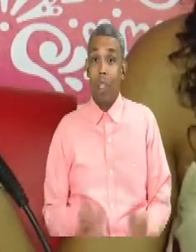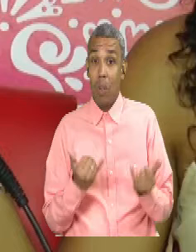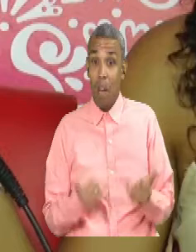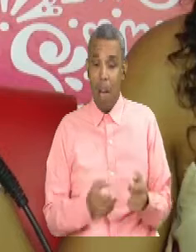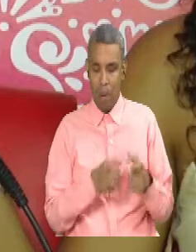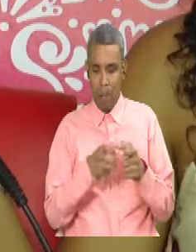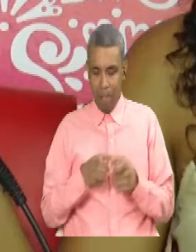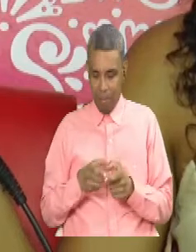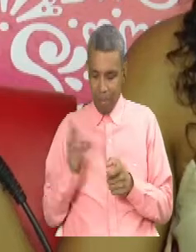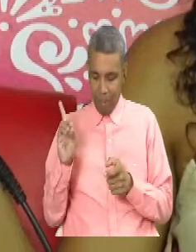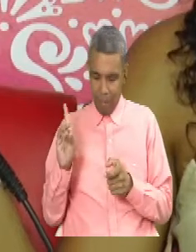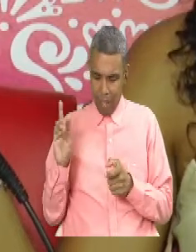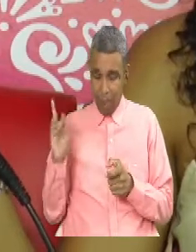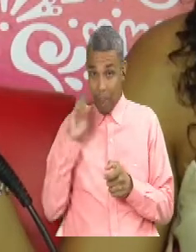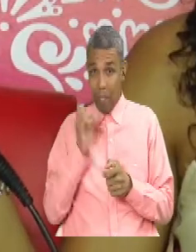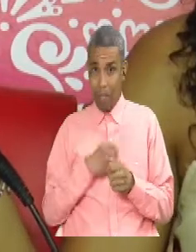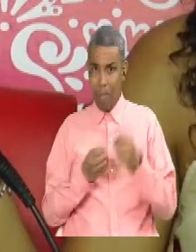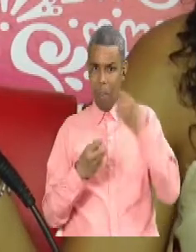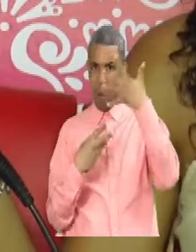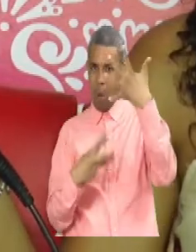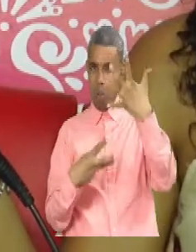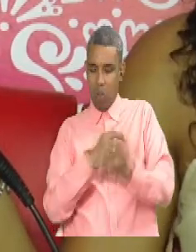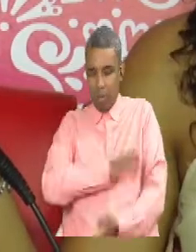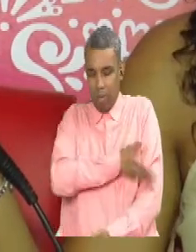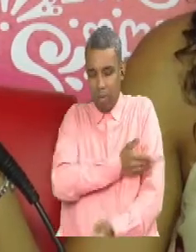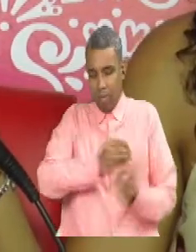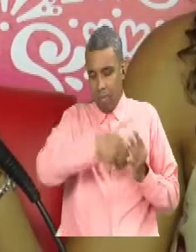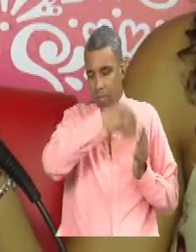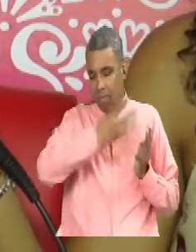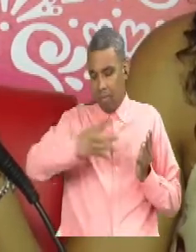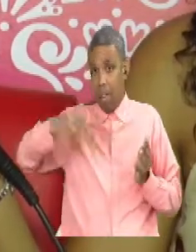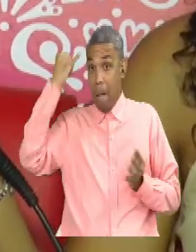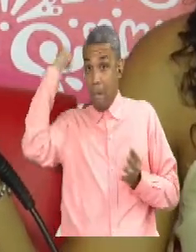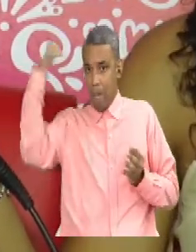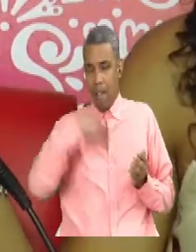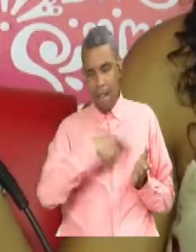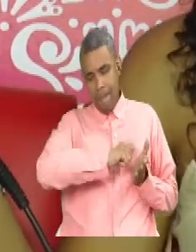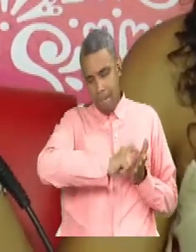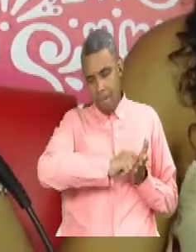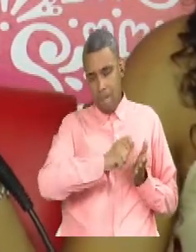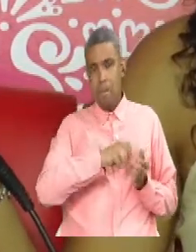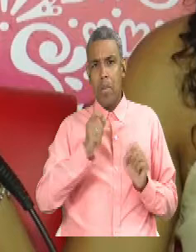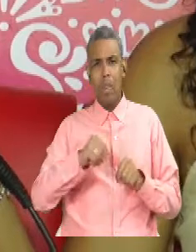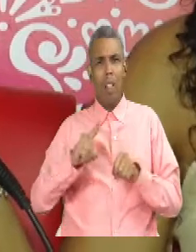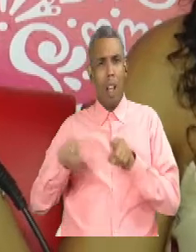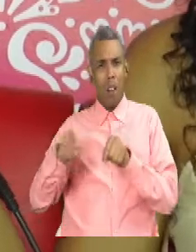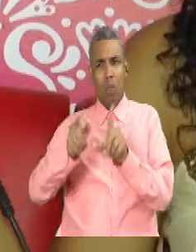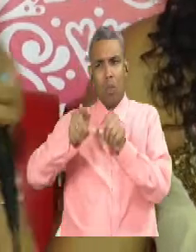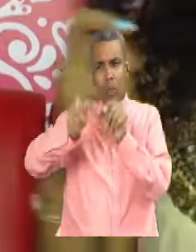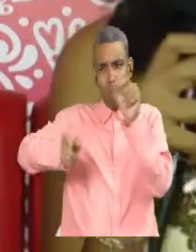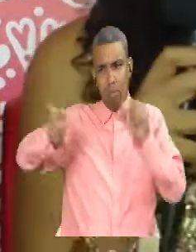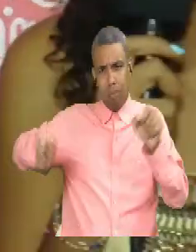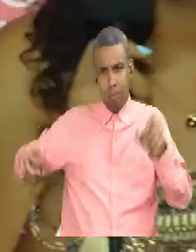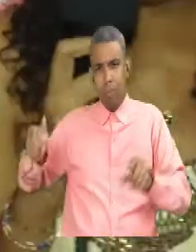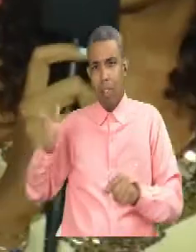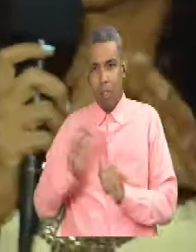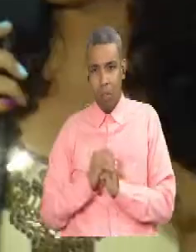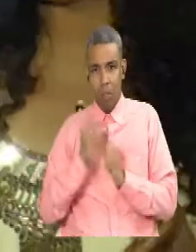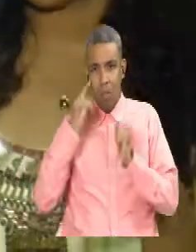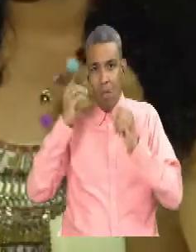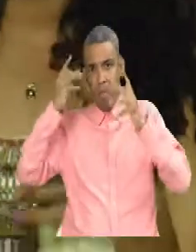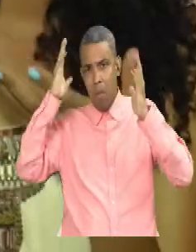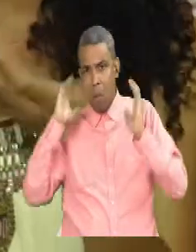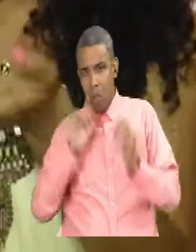mi autoría, 8 o 9 canciones de mi autoría, canciones de autores a nivel nacional y canciones de autores de la ciudad de Barranca Bermeja. Y es que